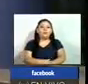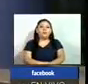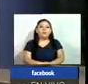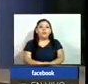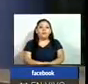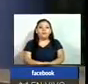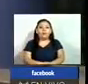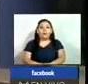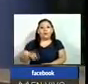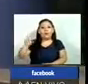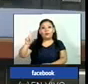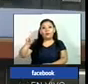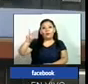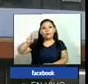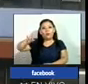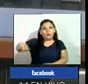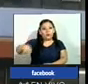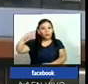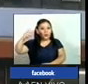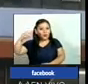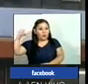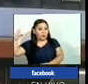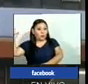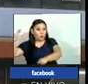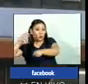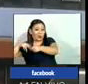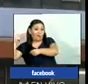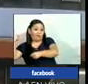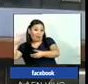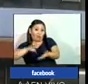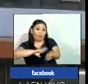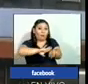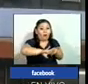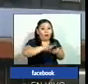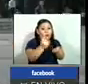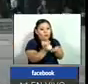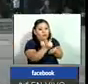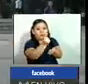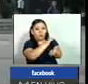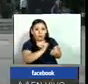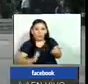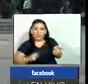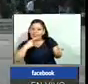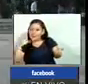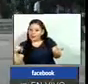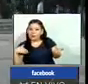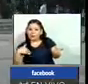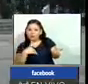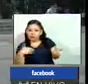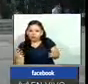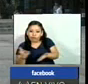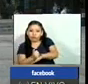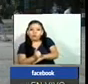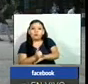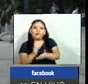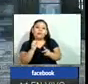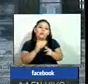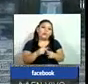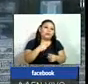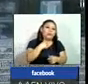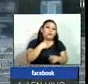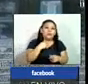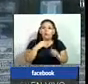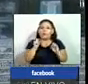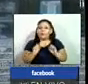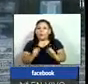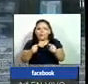más de 12 millones de dólares le adeuda el Ministerio de Hacienda a la Universidad de El Salvador este déficit de recursos pone en riesgo